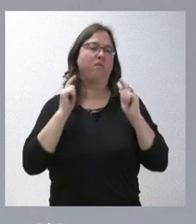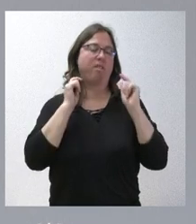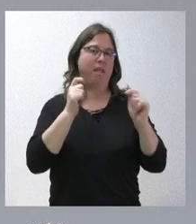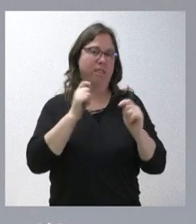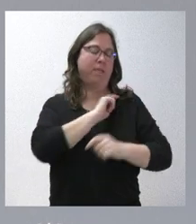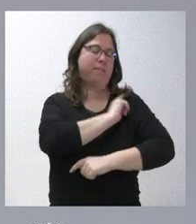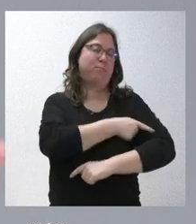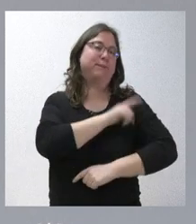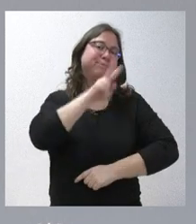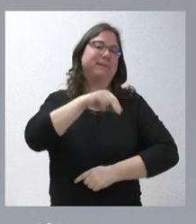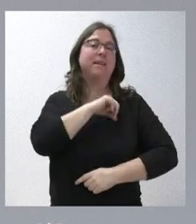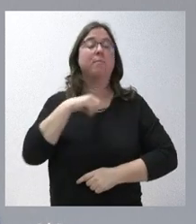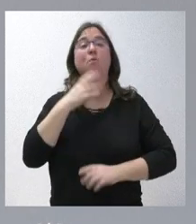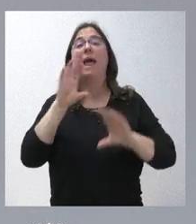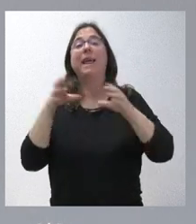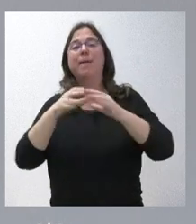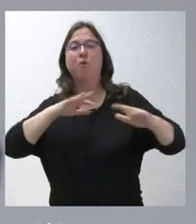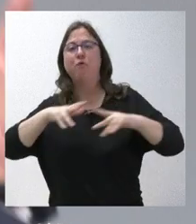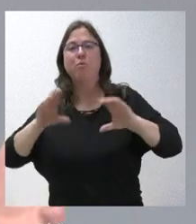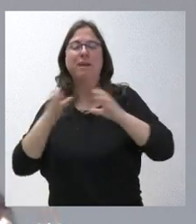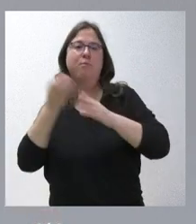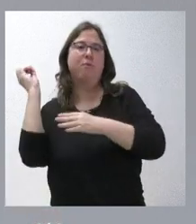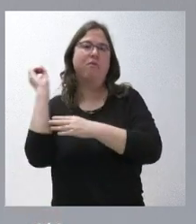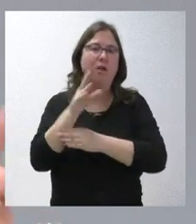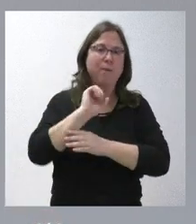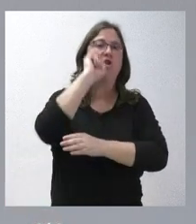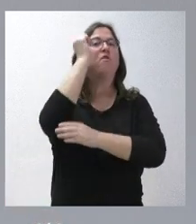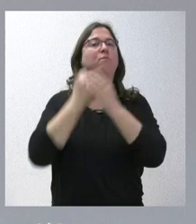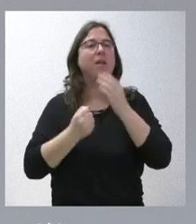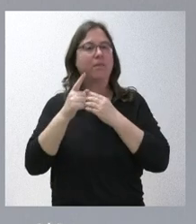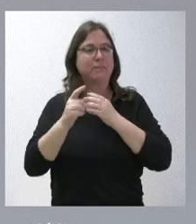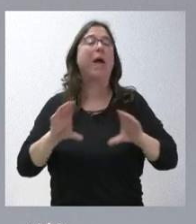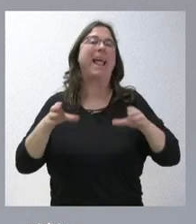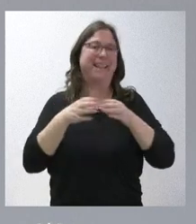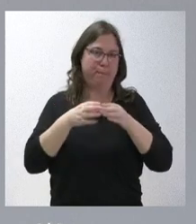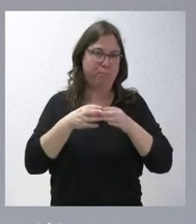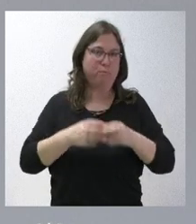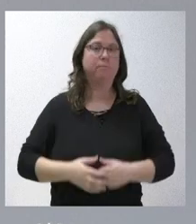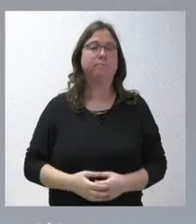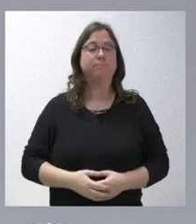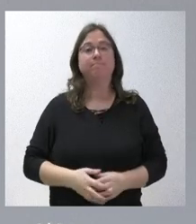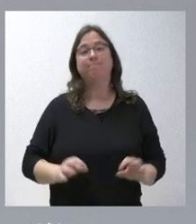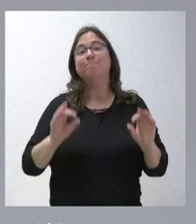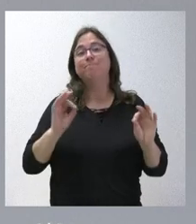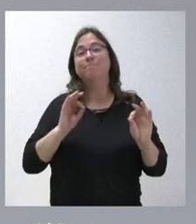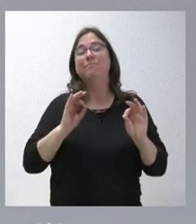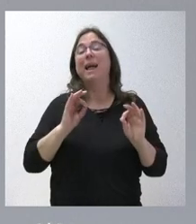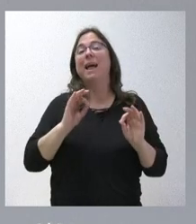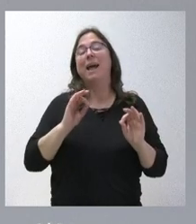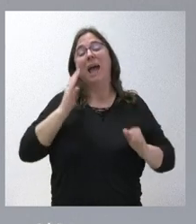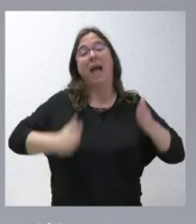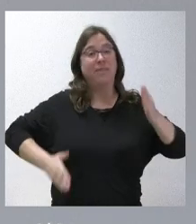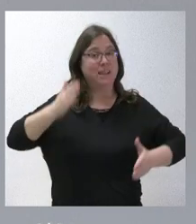así un equipo de fútbol un equipo de balonmano un equipo de baloncesto son equipos en principio el atletismo es un